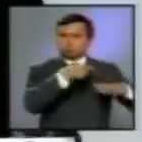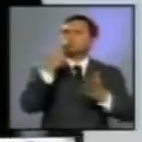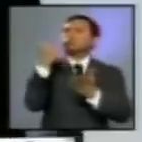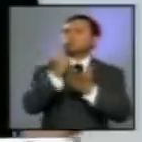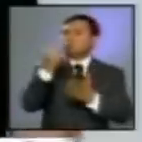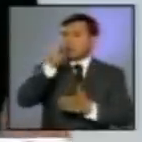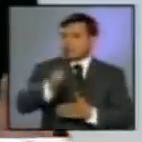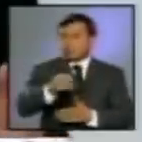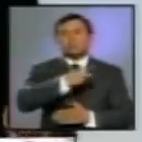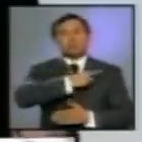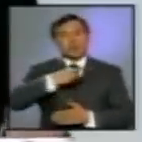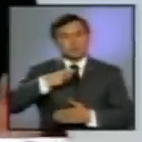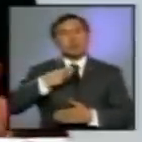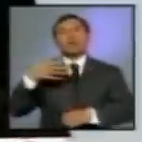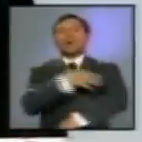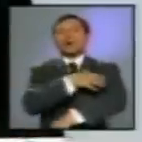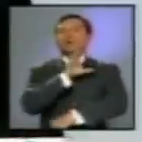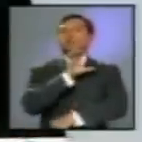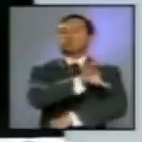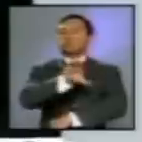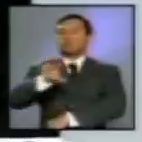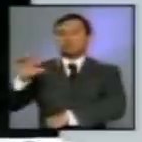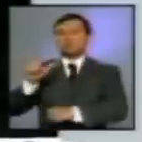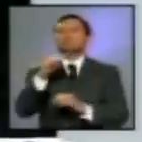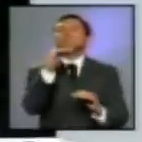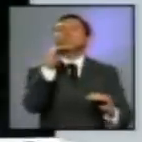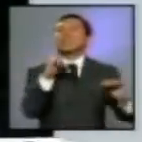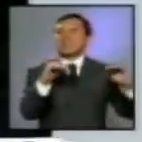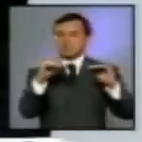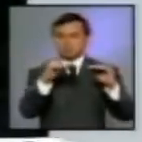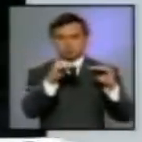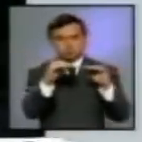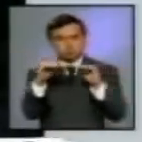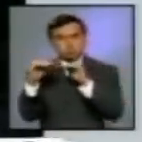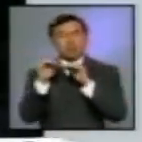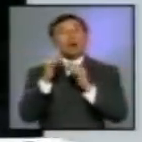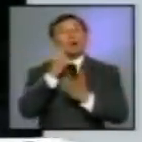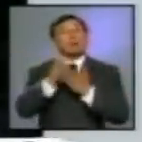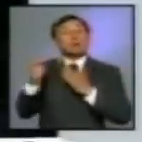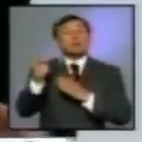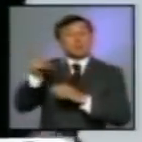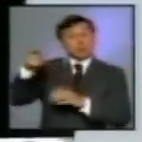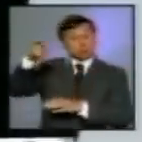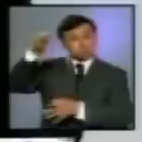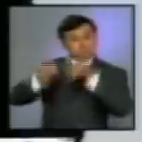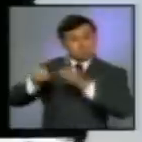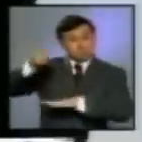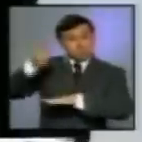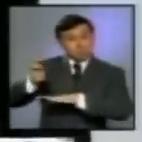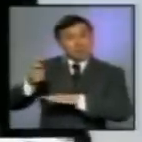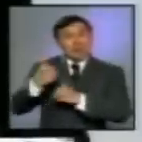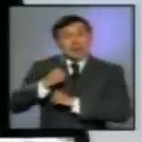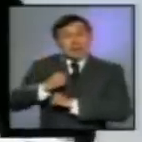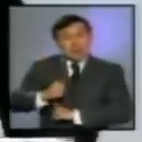respete el equilibrio de poderes y sobre todo garantiza que quienes sean responsables de esta tarea cumplan con el